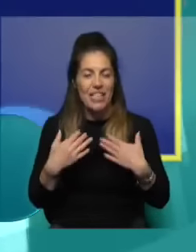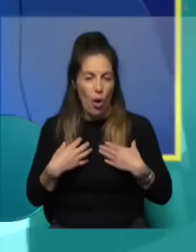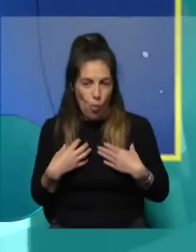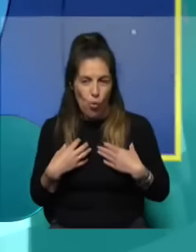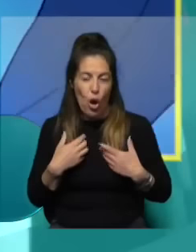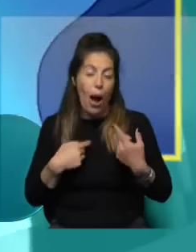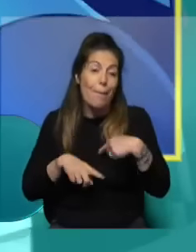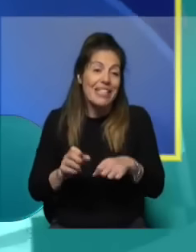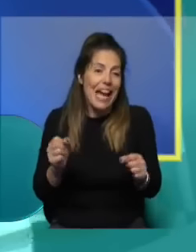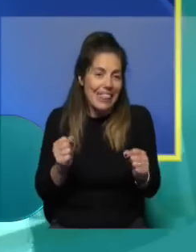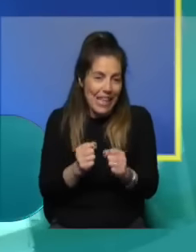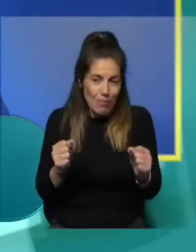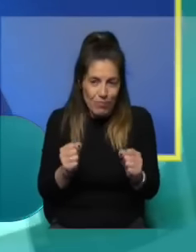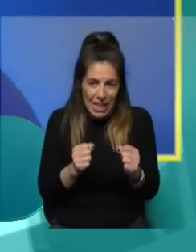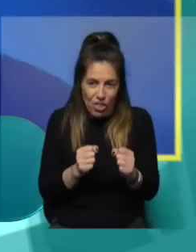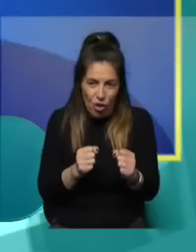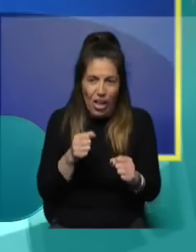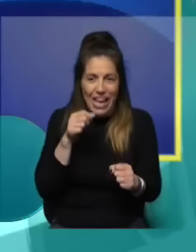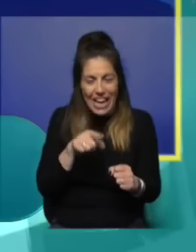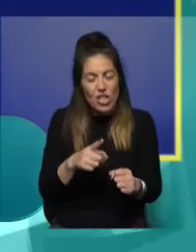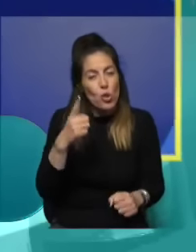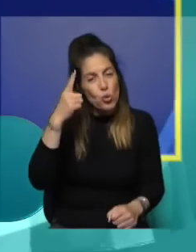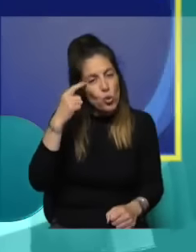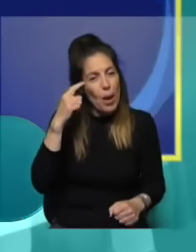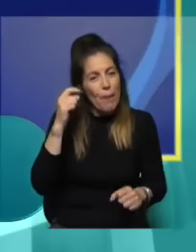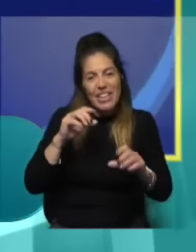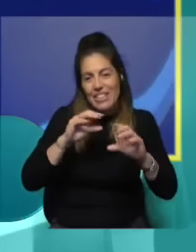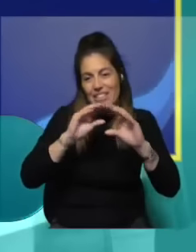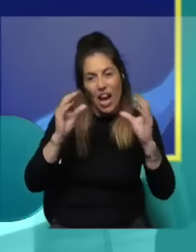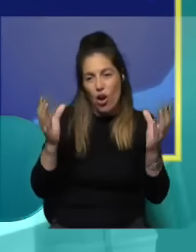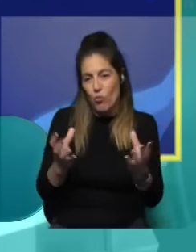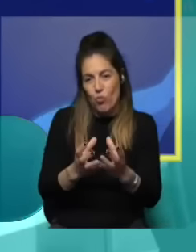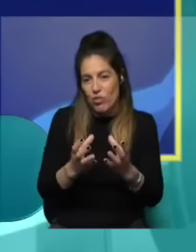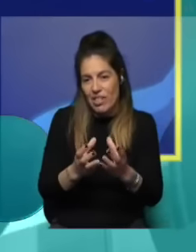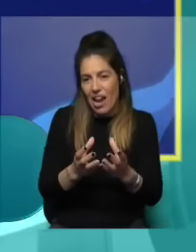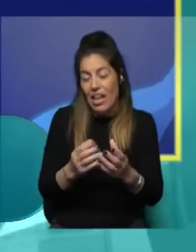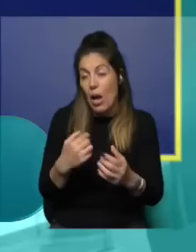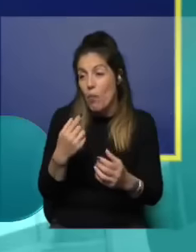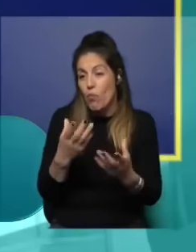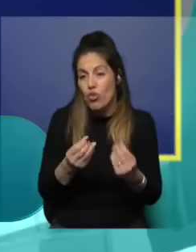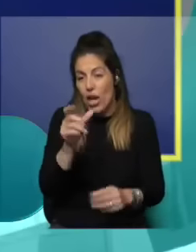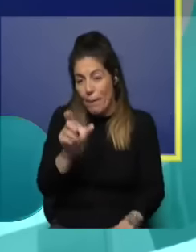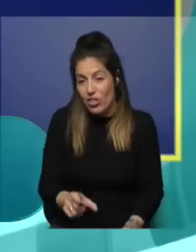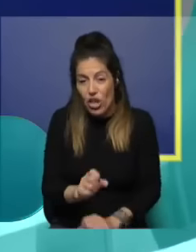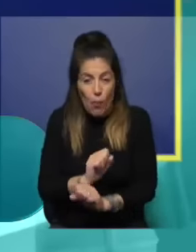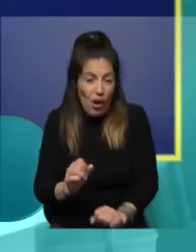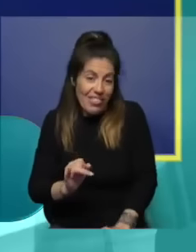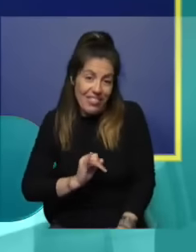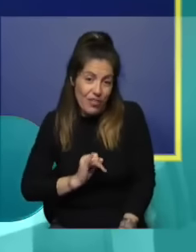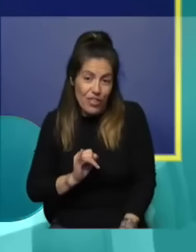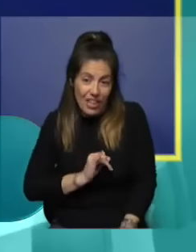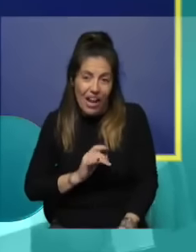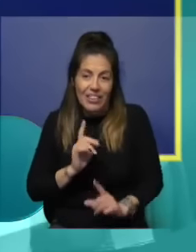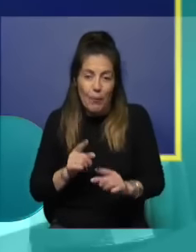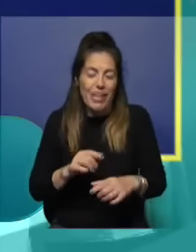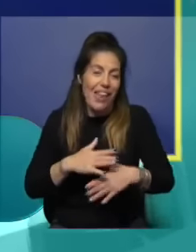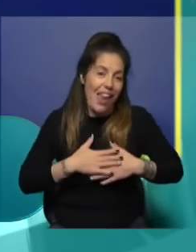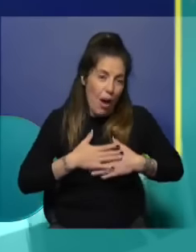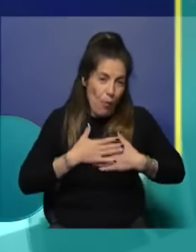del miedo. Y creo que eso es algo, una experiencia bastante universal con la que mucha gente se puede identificar. Pero el amor también. Y el amor,